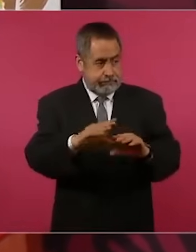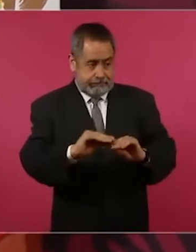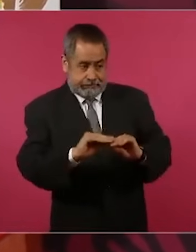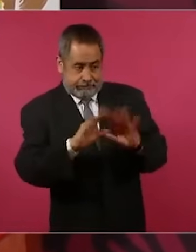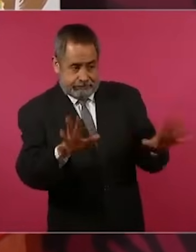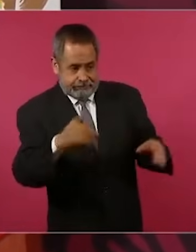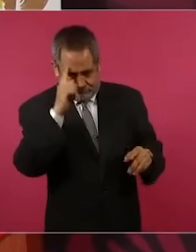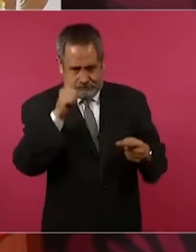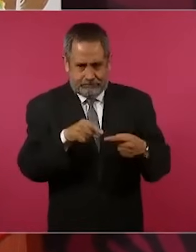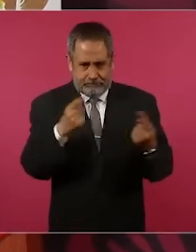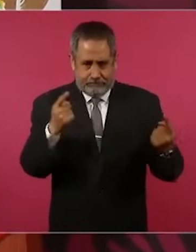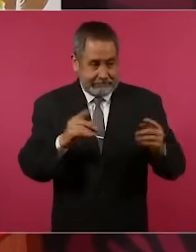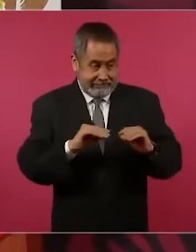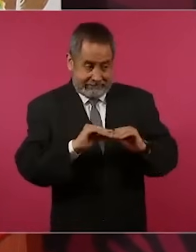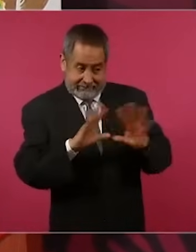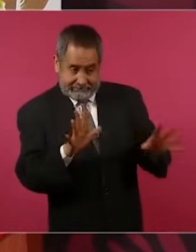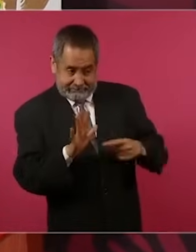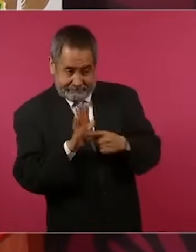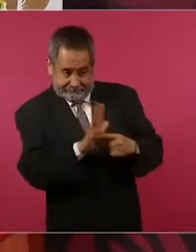nuestros adversarios,